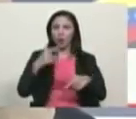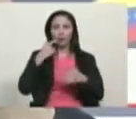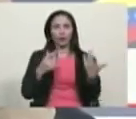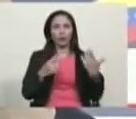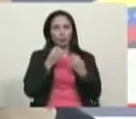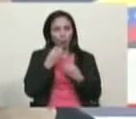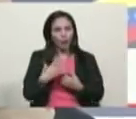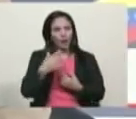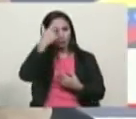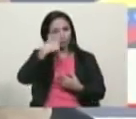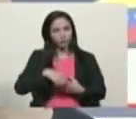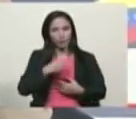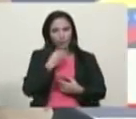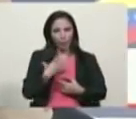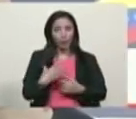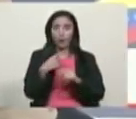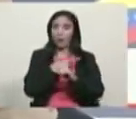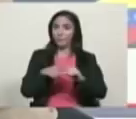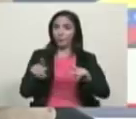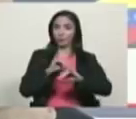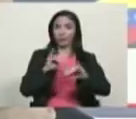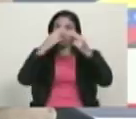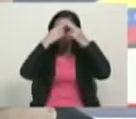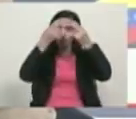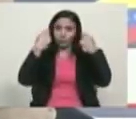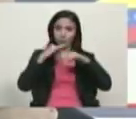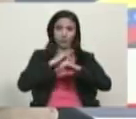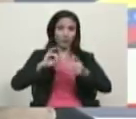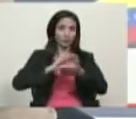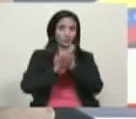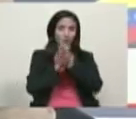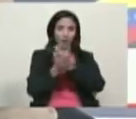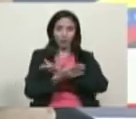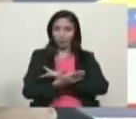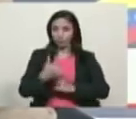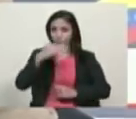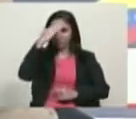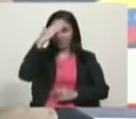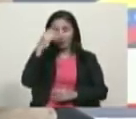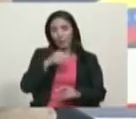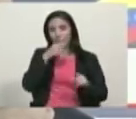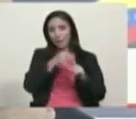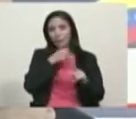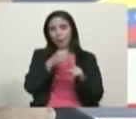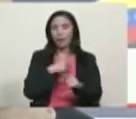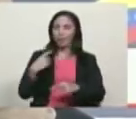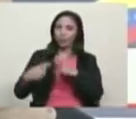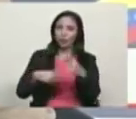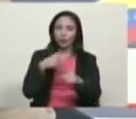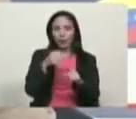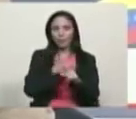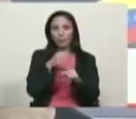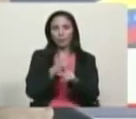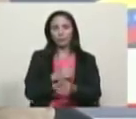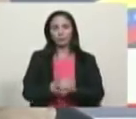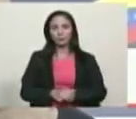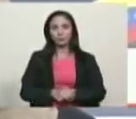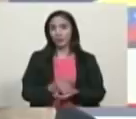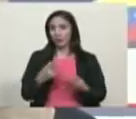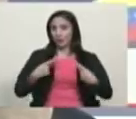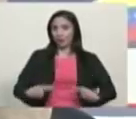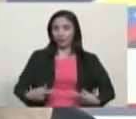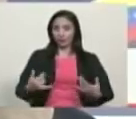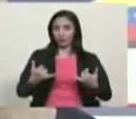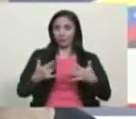buena gente, pero ya no tenemos esa inocencia. Ya sabemos que esto es una pelea en donde se nos va la vida